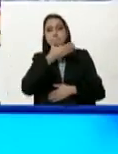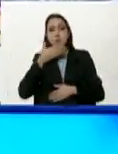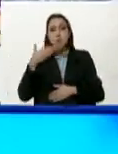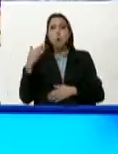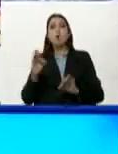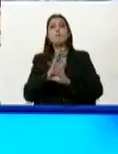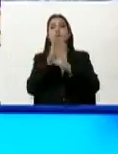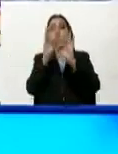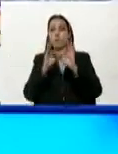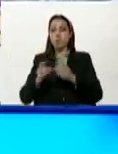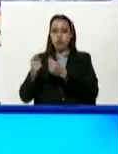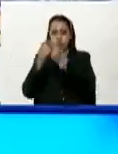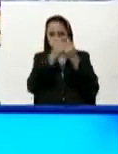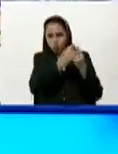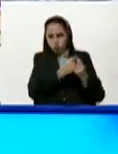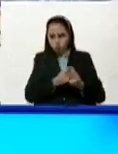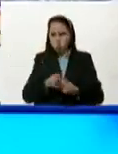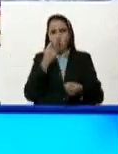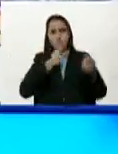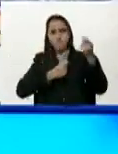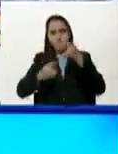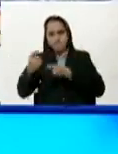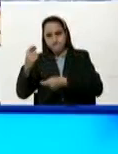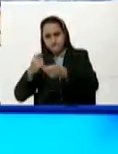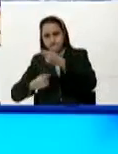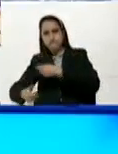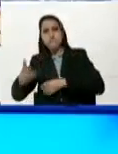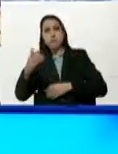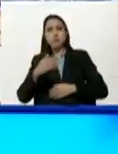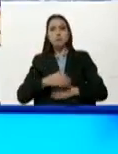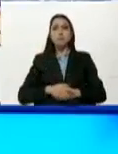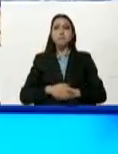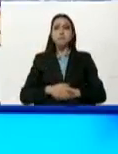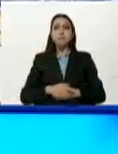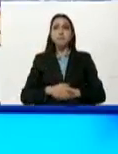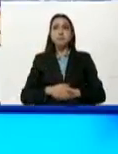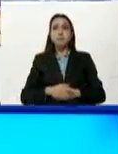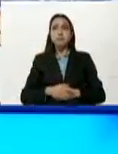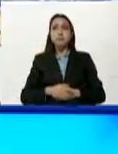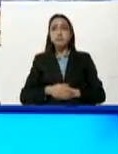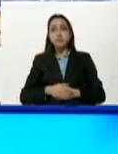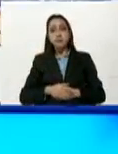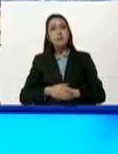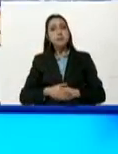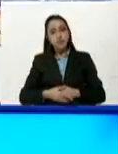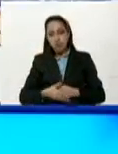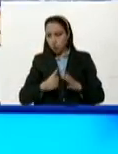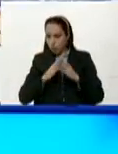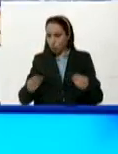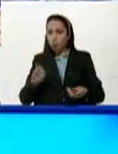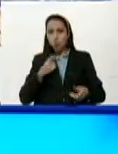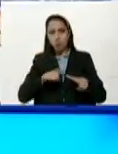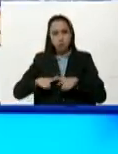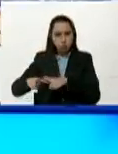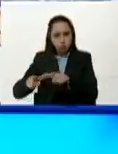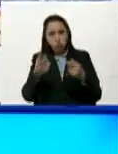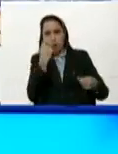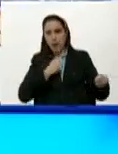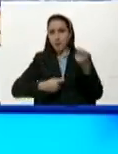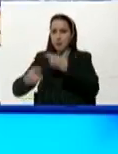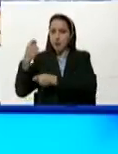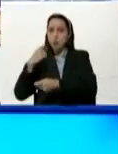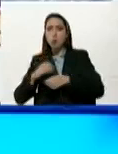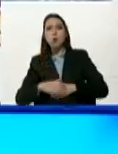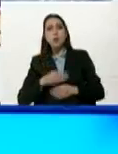en el proceso de comercio en el proceso de actividad económica y se